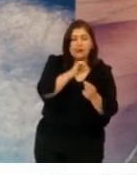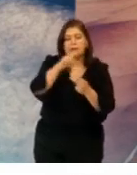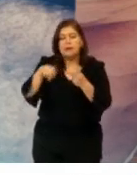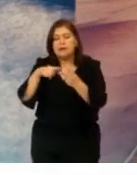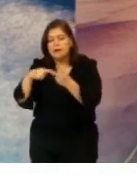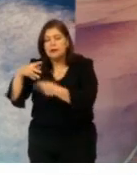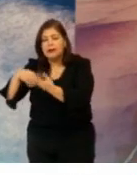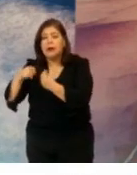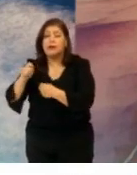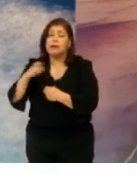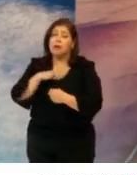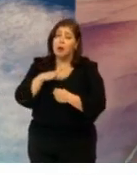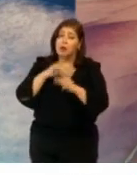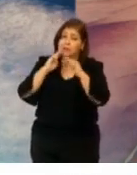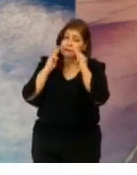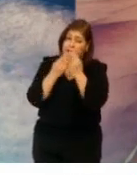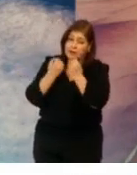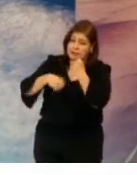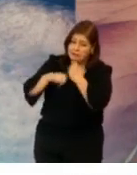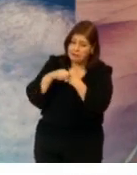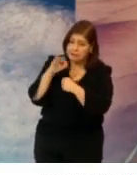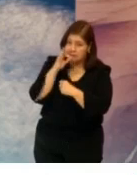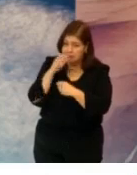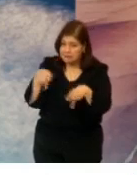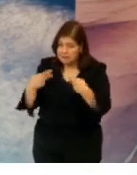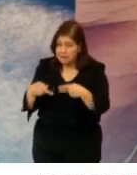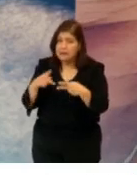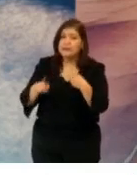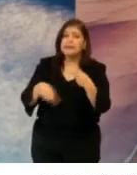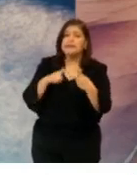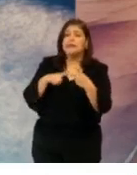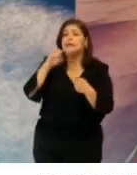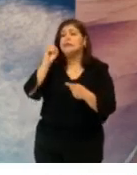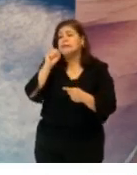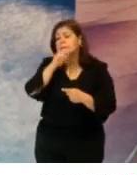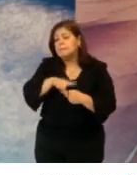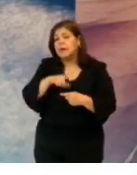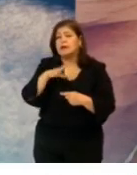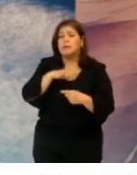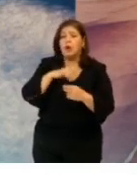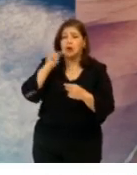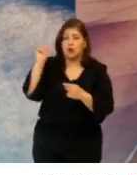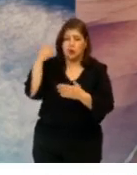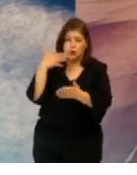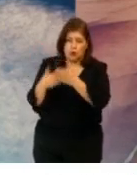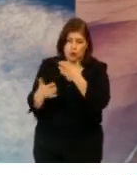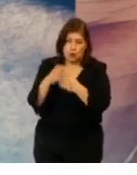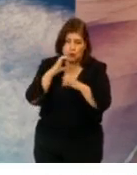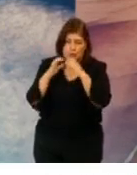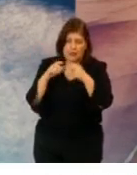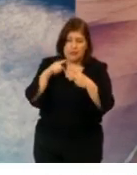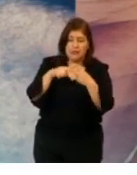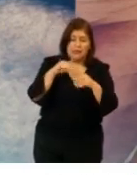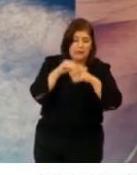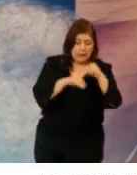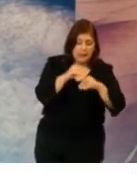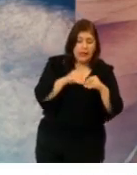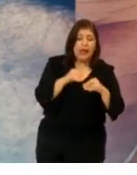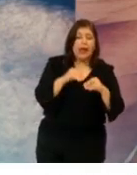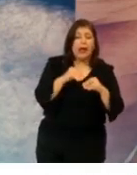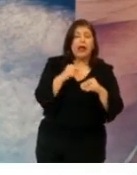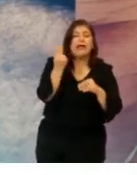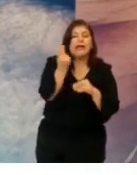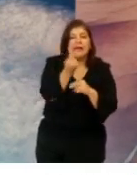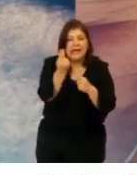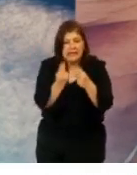narcotráfico y las tecnologías de comunicación. Ellos diseñan la oferta y diseñan la demanda.